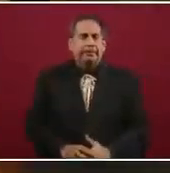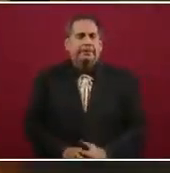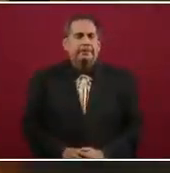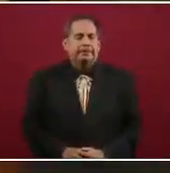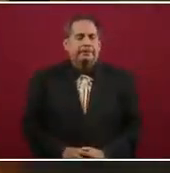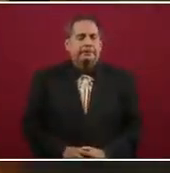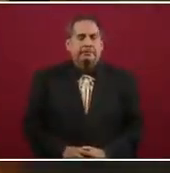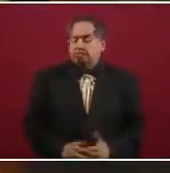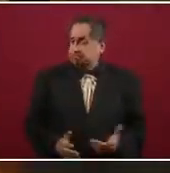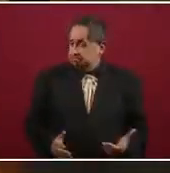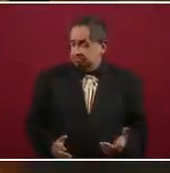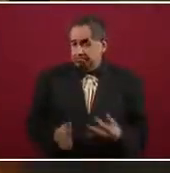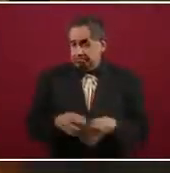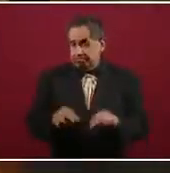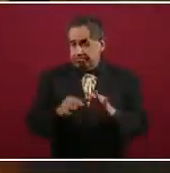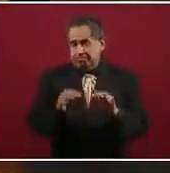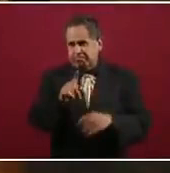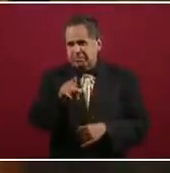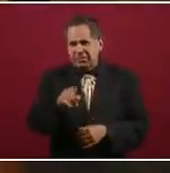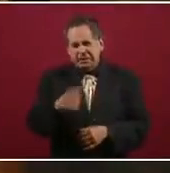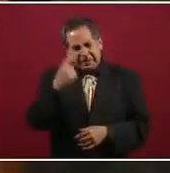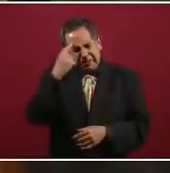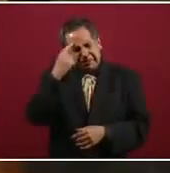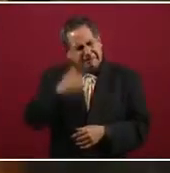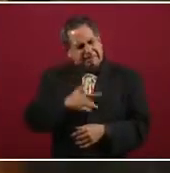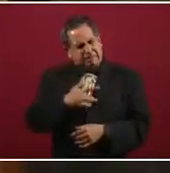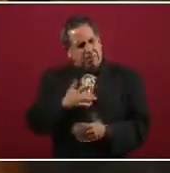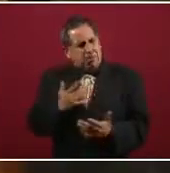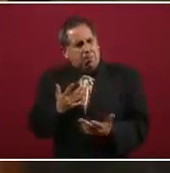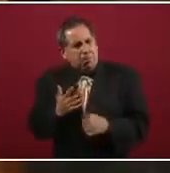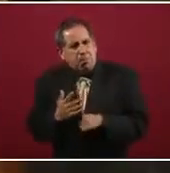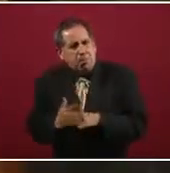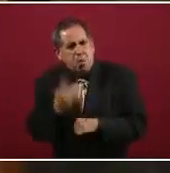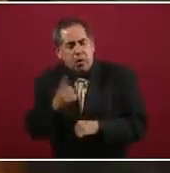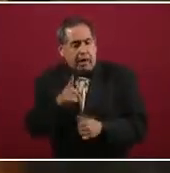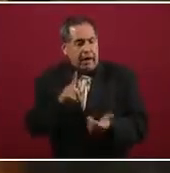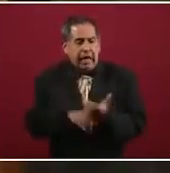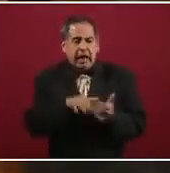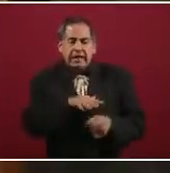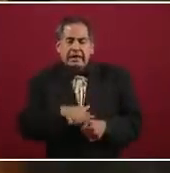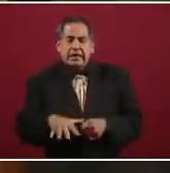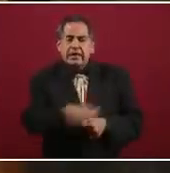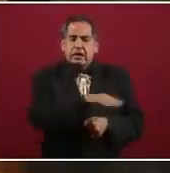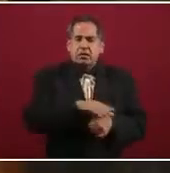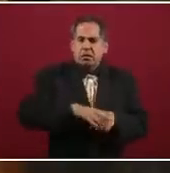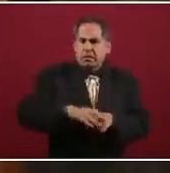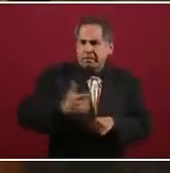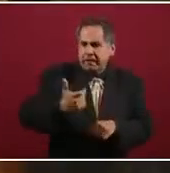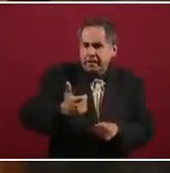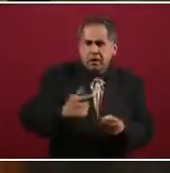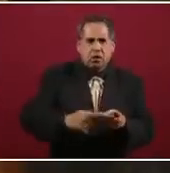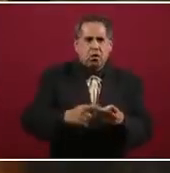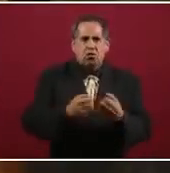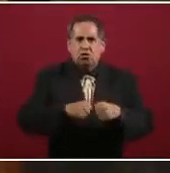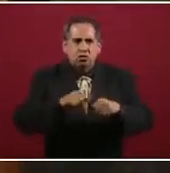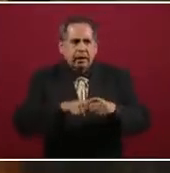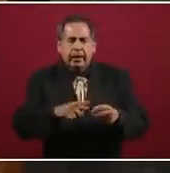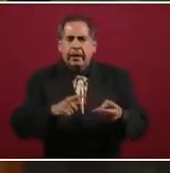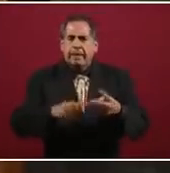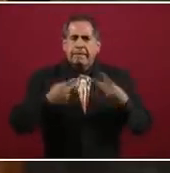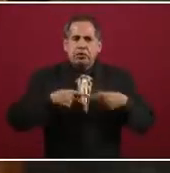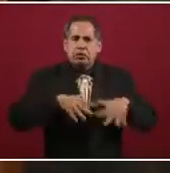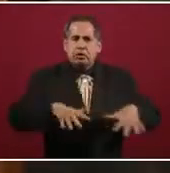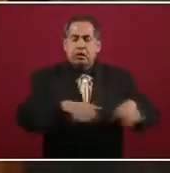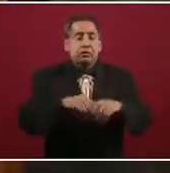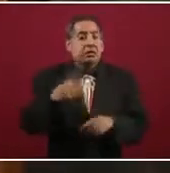También vale la pena que nos preguntemos cuál era la situación económica, política y social que vivía el pueblo tras